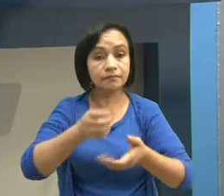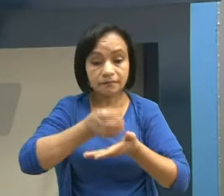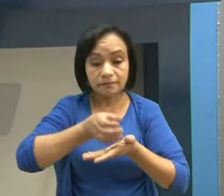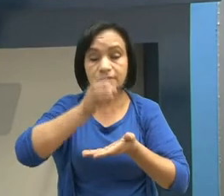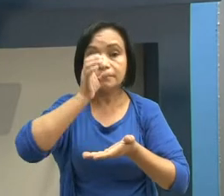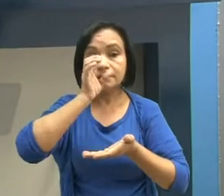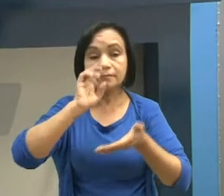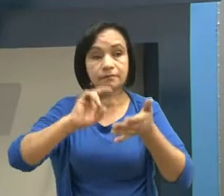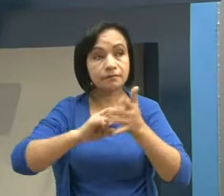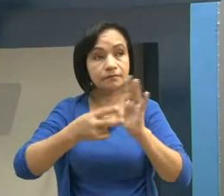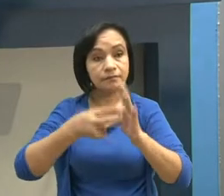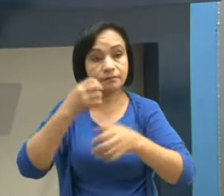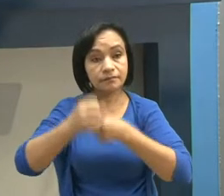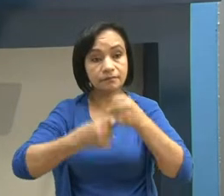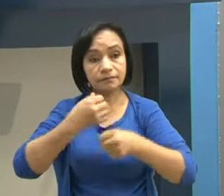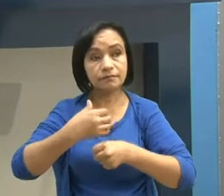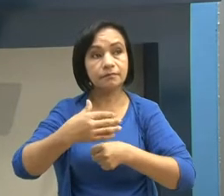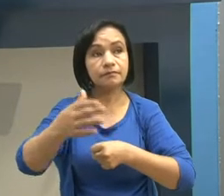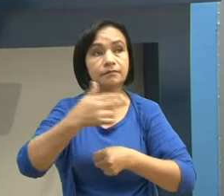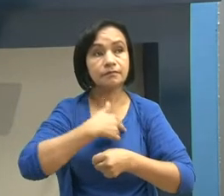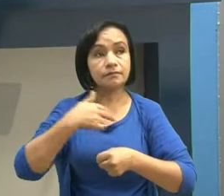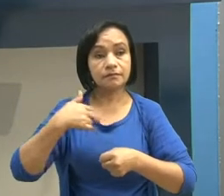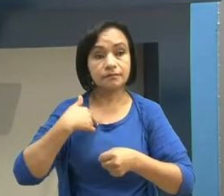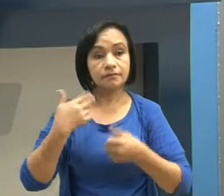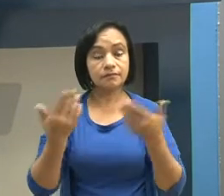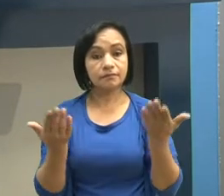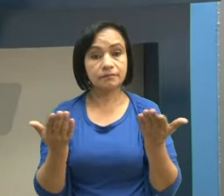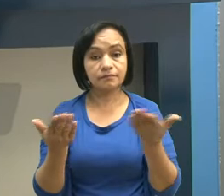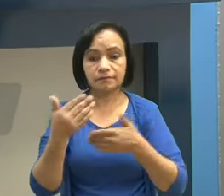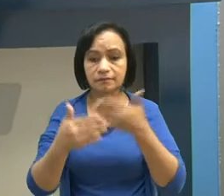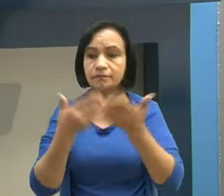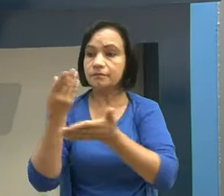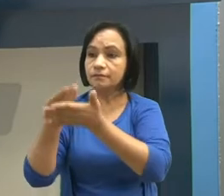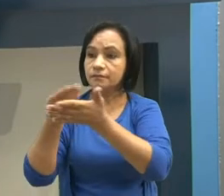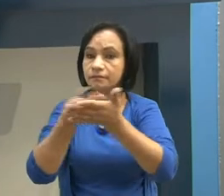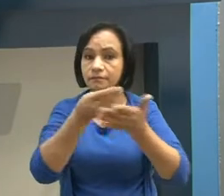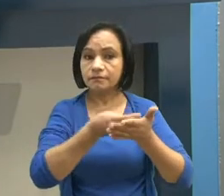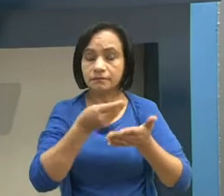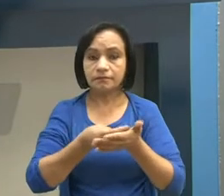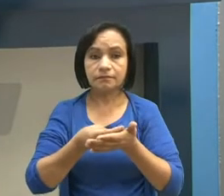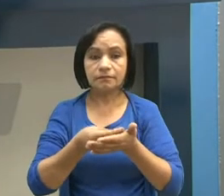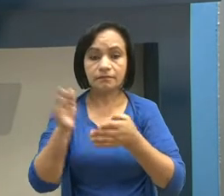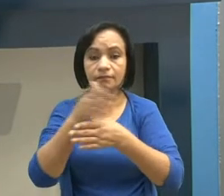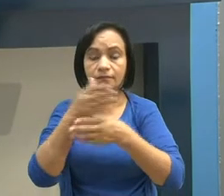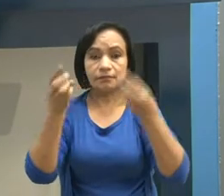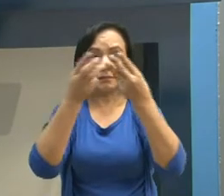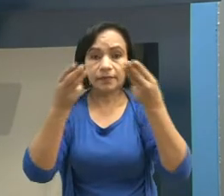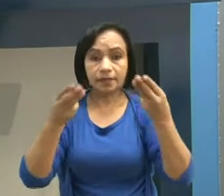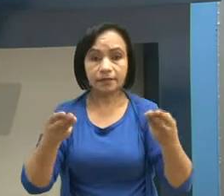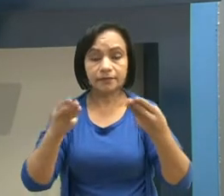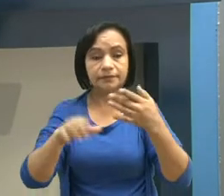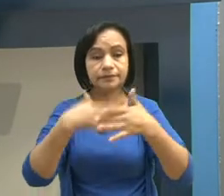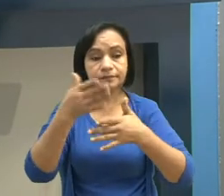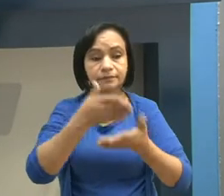que a lo largo del año ENACAL está en un par de procesos de adquisiciones generales, pero después en la